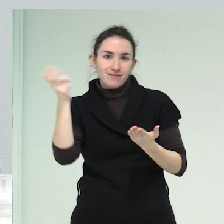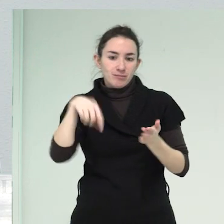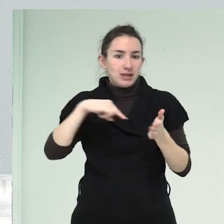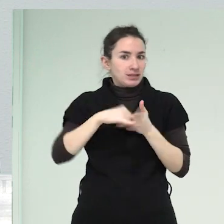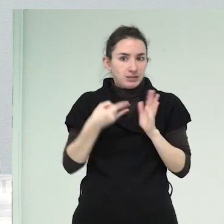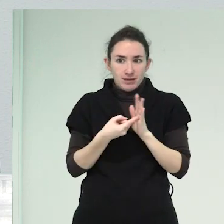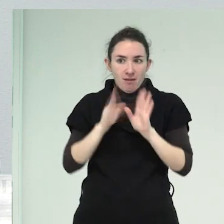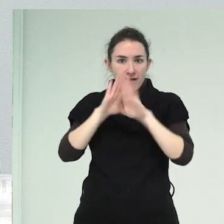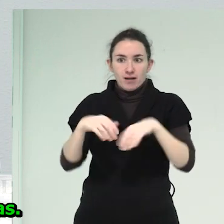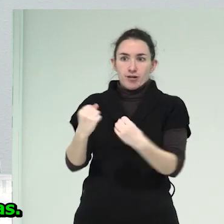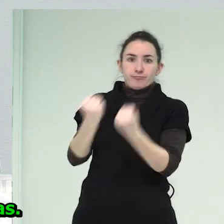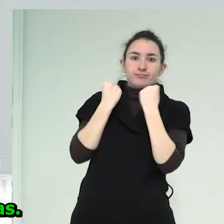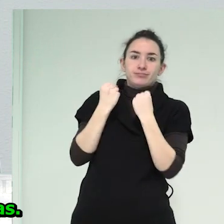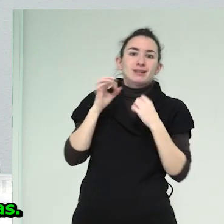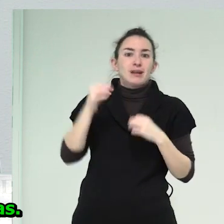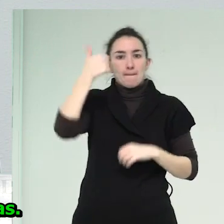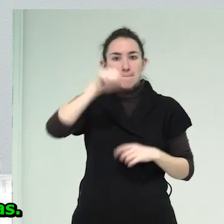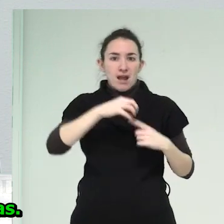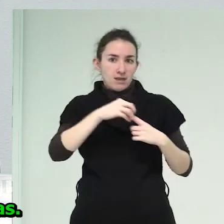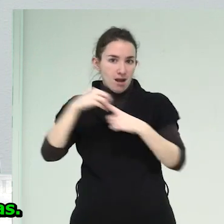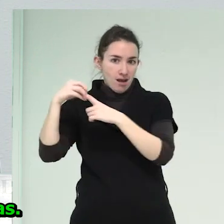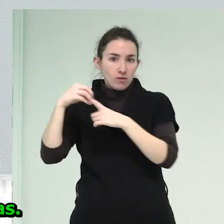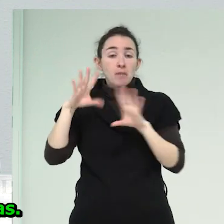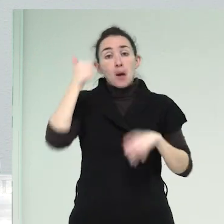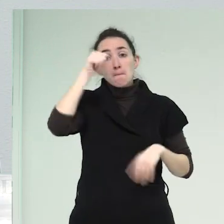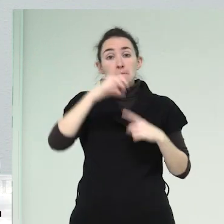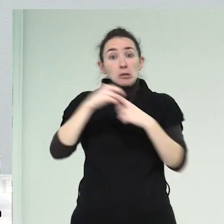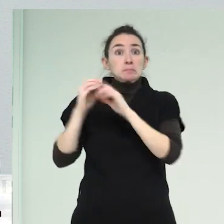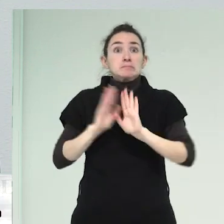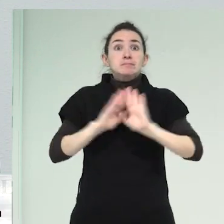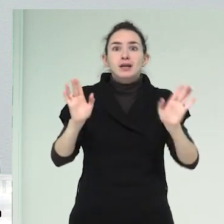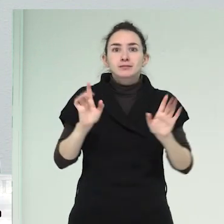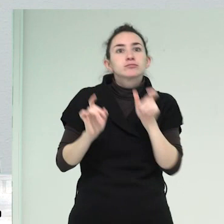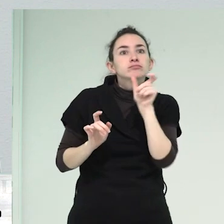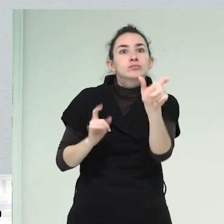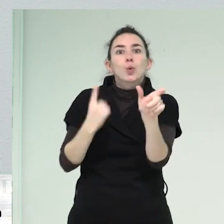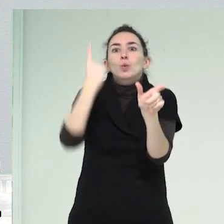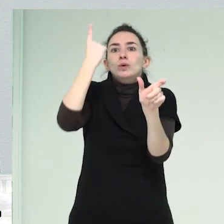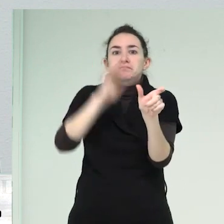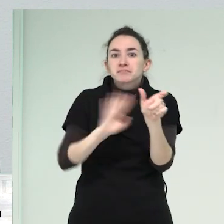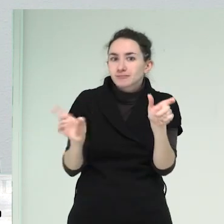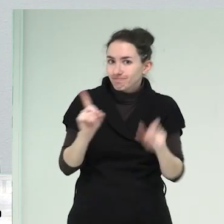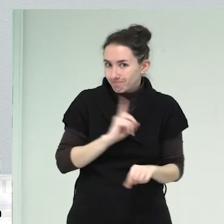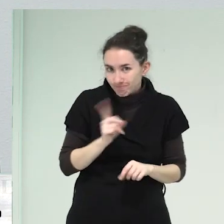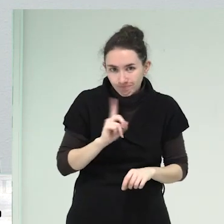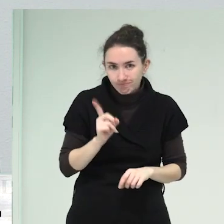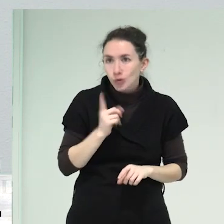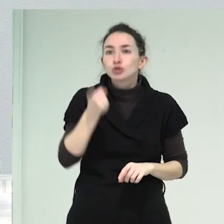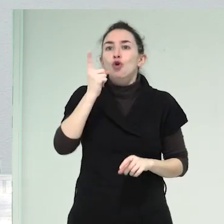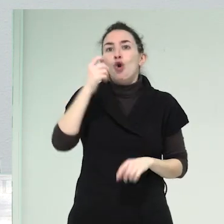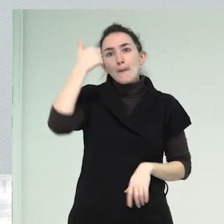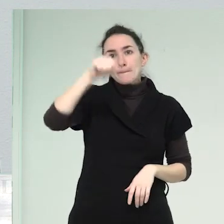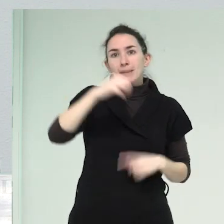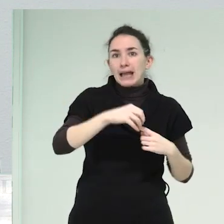está destrozando, el patriarcado, pero que no es un patriarcado a secas. Es que no podemos encontrar, si solamente es patriarcado,